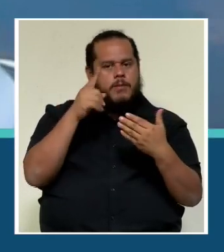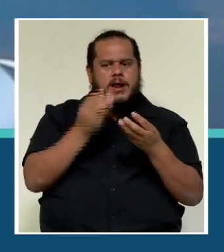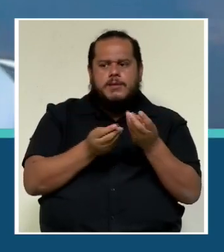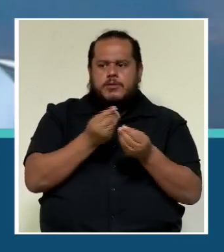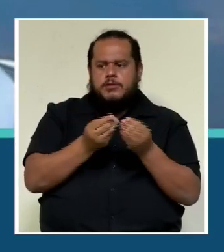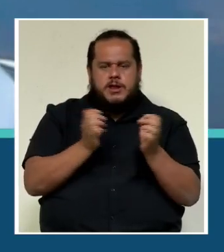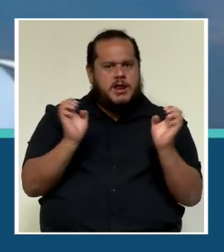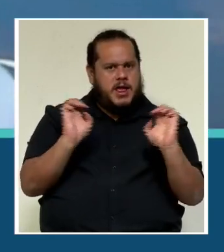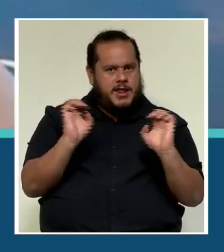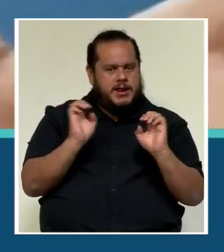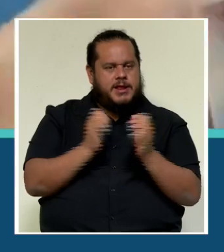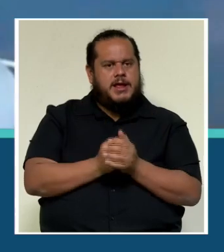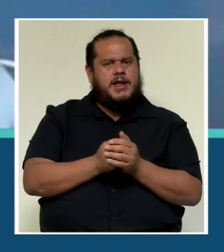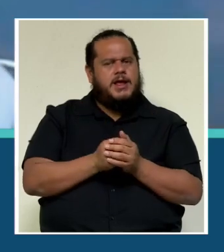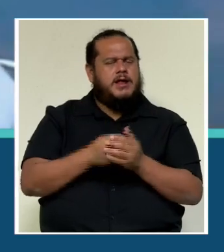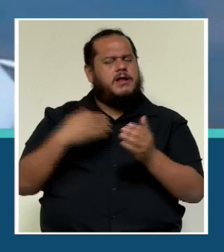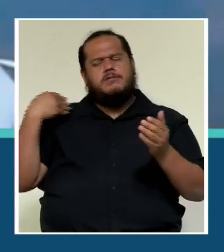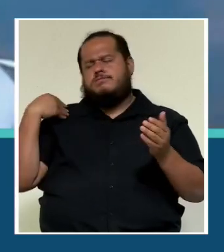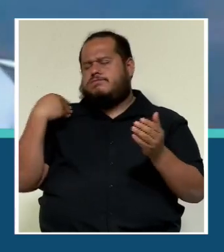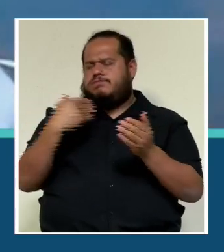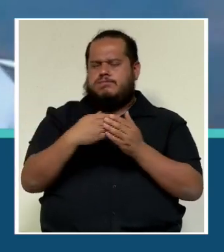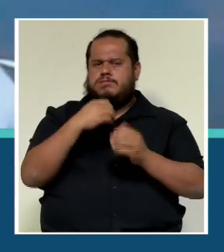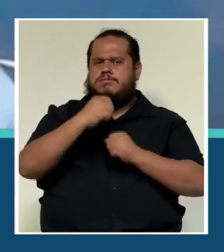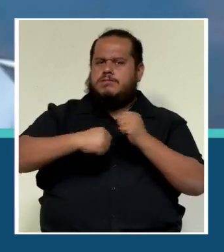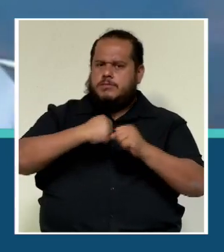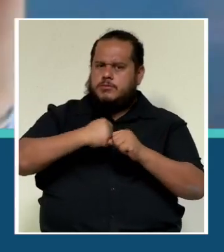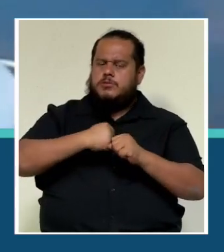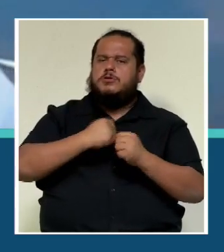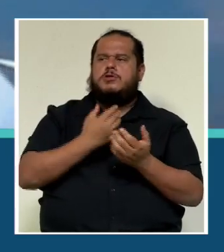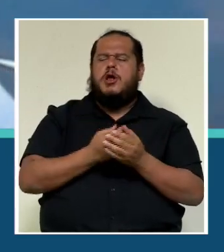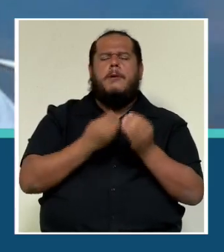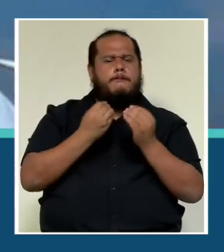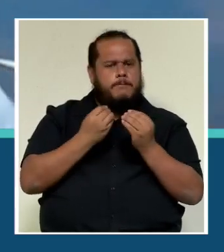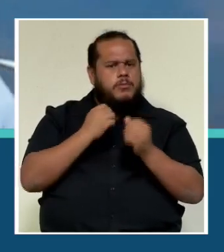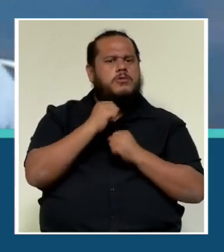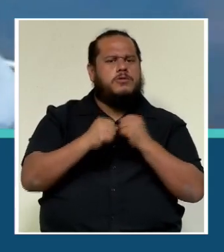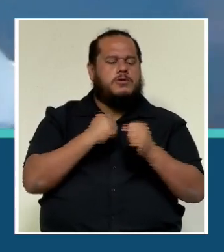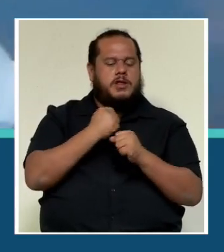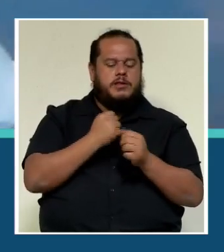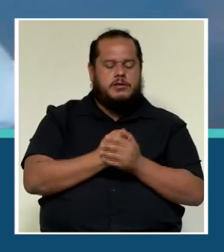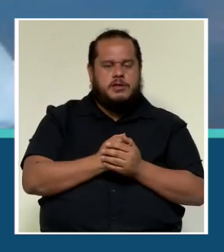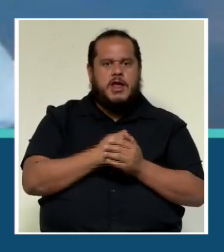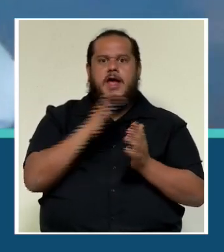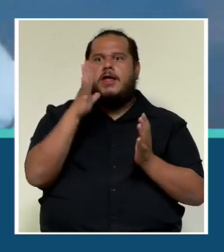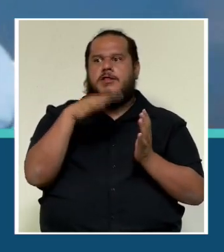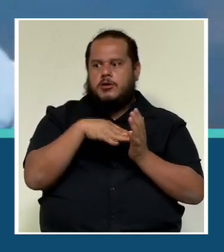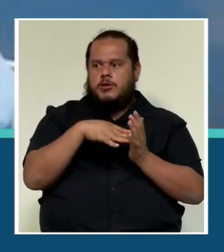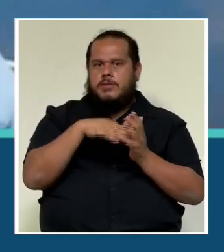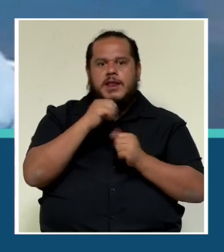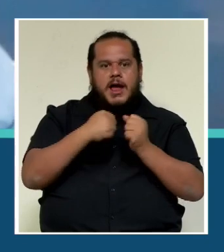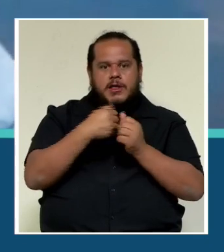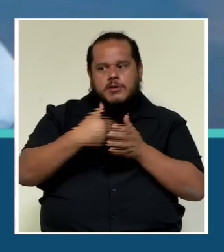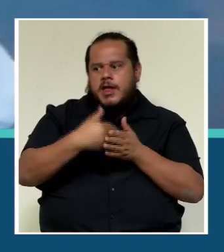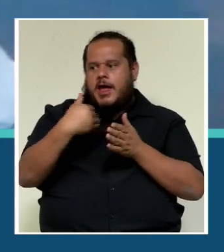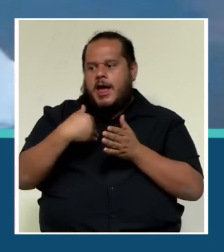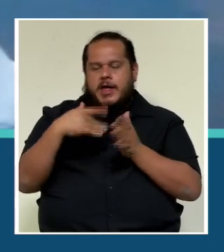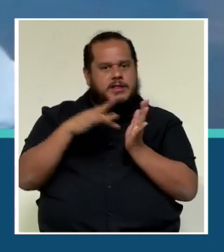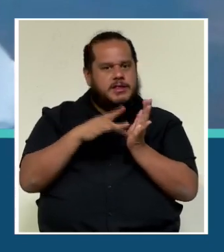pues data desde hace muchos años, pero muchos años, 5.000 años antes de Cristo,